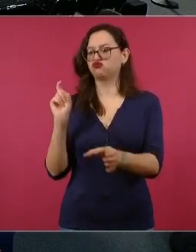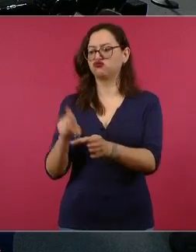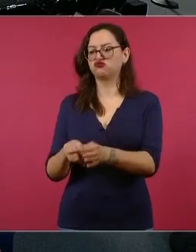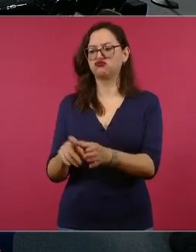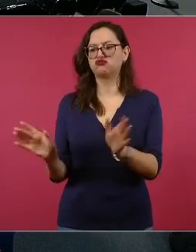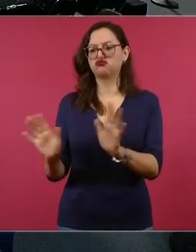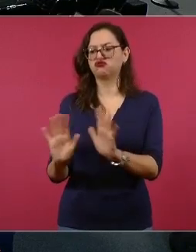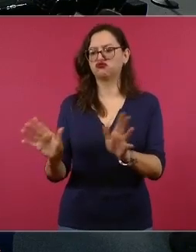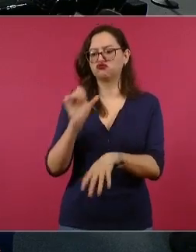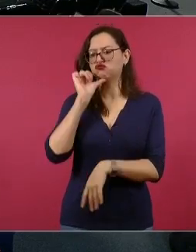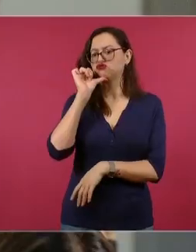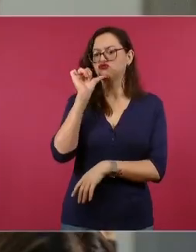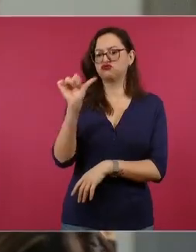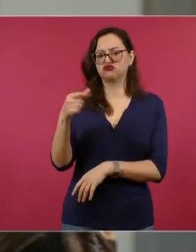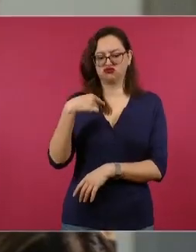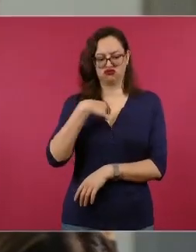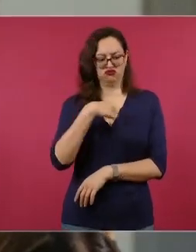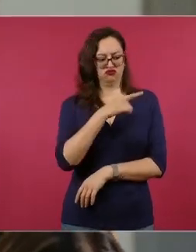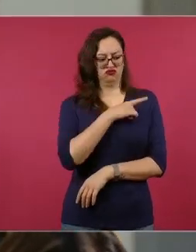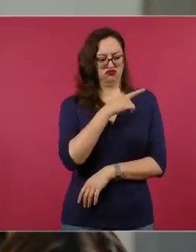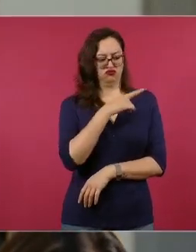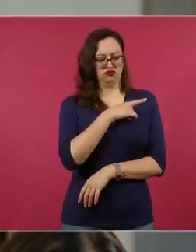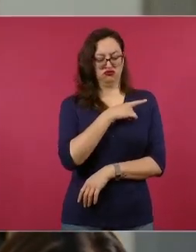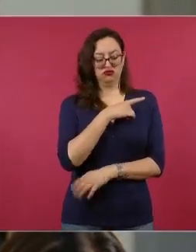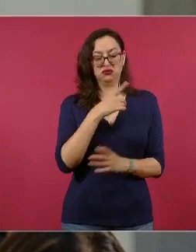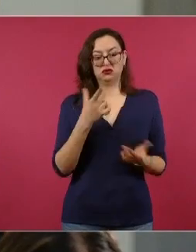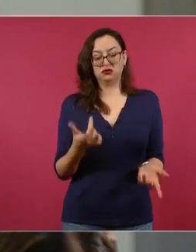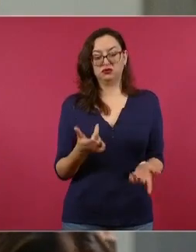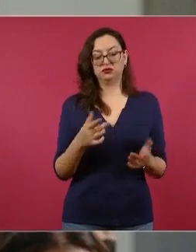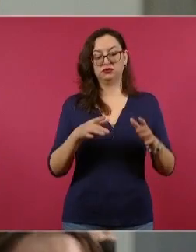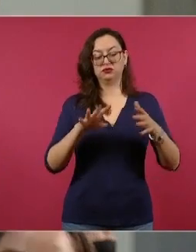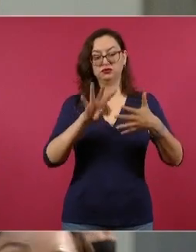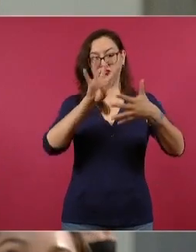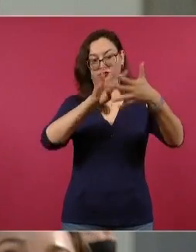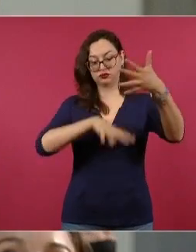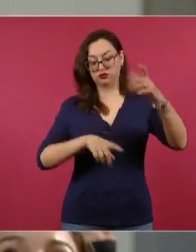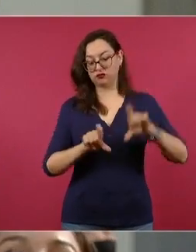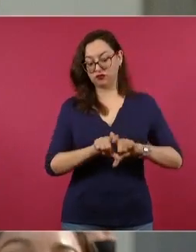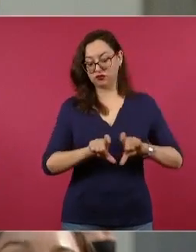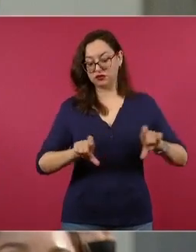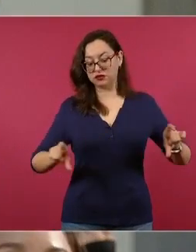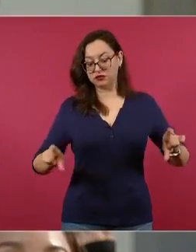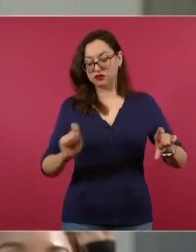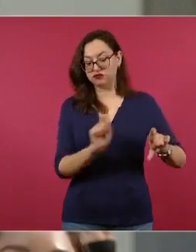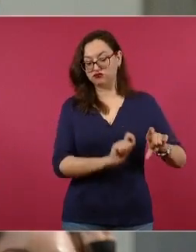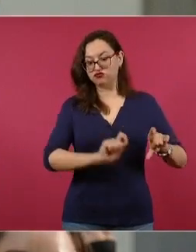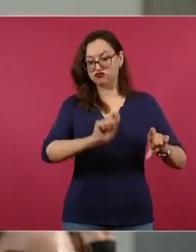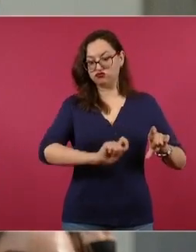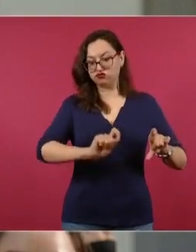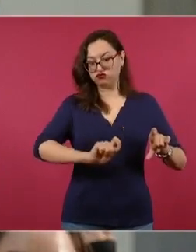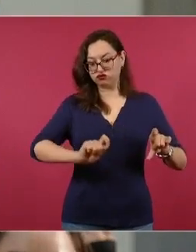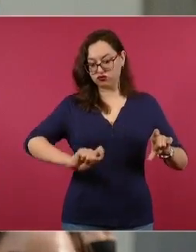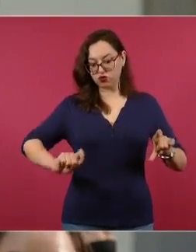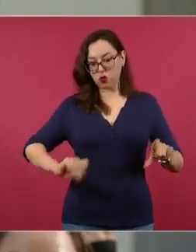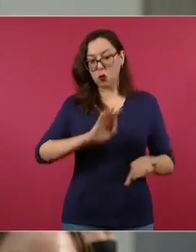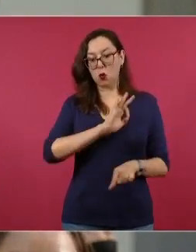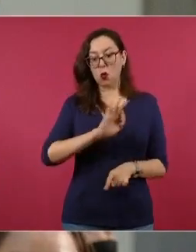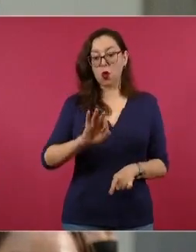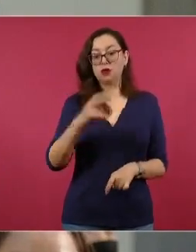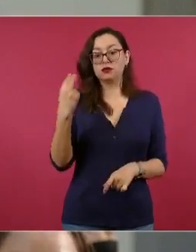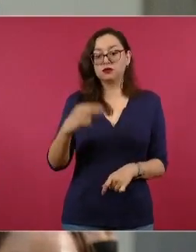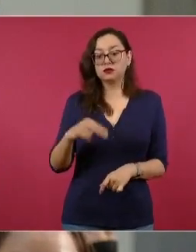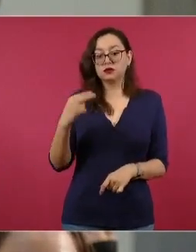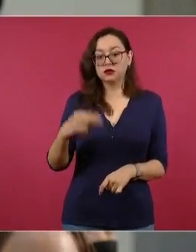en el espacio en blanco, donde dice, si usted quiere votar por otra persona, vote por él. En este caso es un